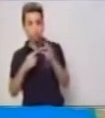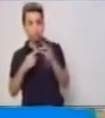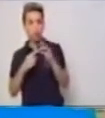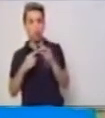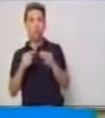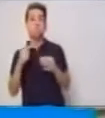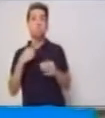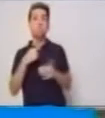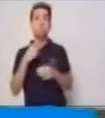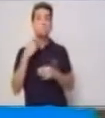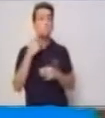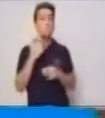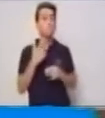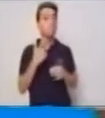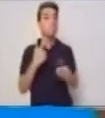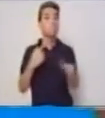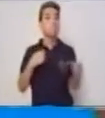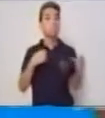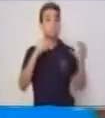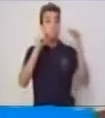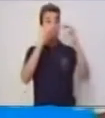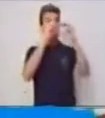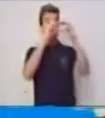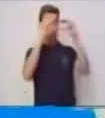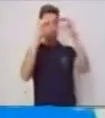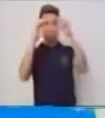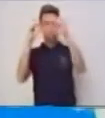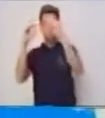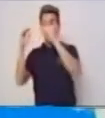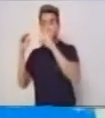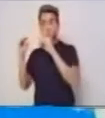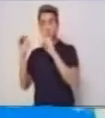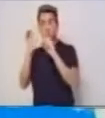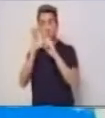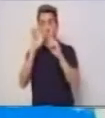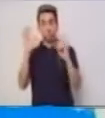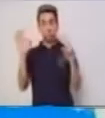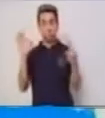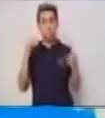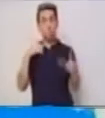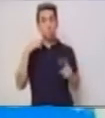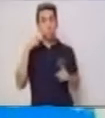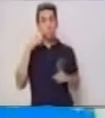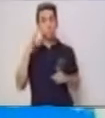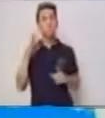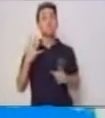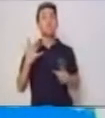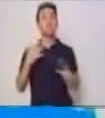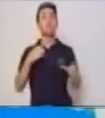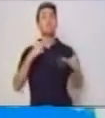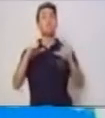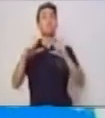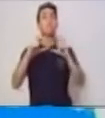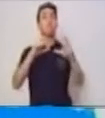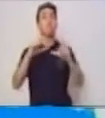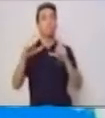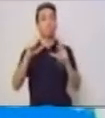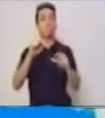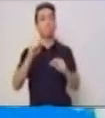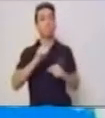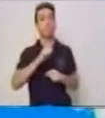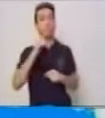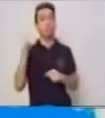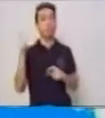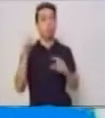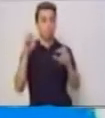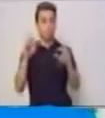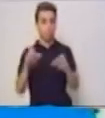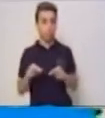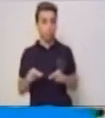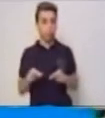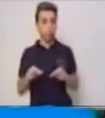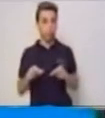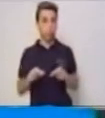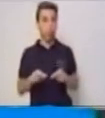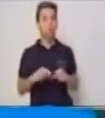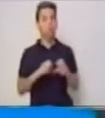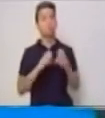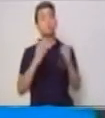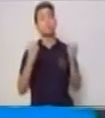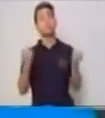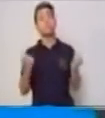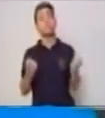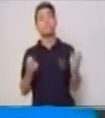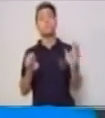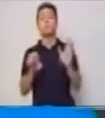nosotros la vamos a construir, nos vamos a dar cuenta que nos va a servir para comunicarnos con los demás. Entonces, si nosotros